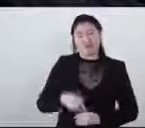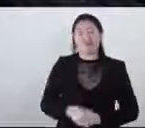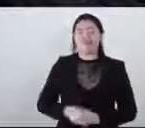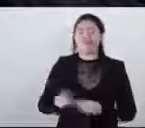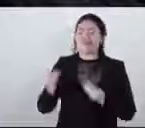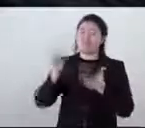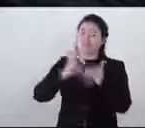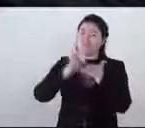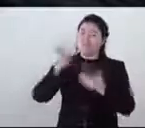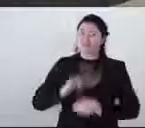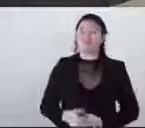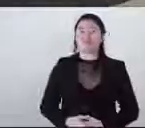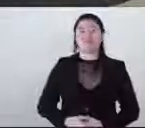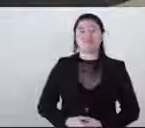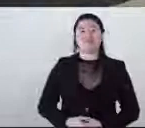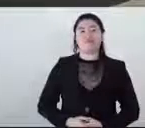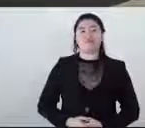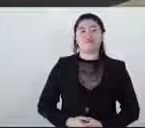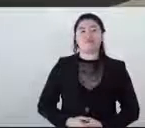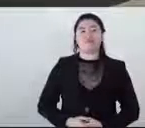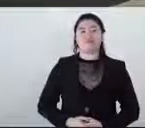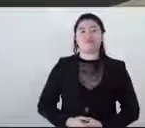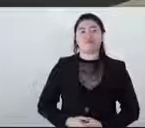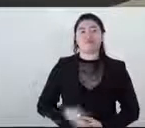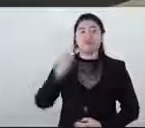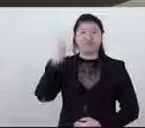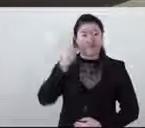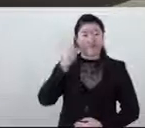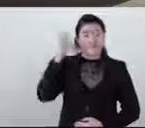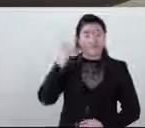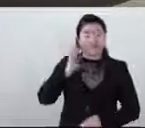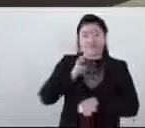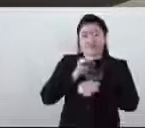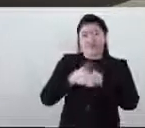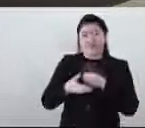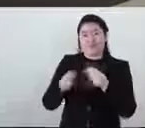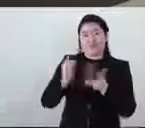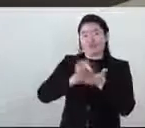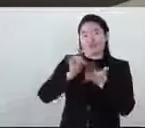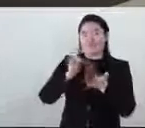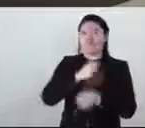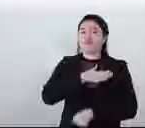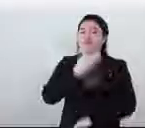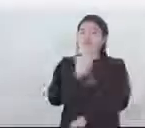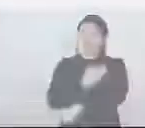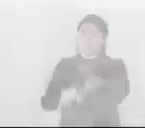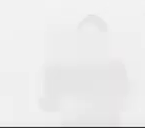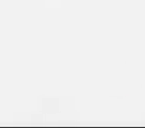Muchas gracias. Concluimos conferencia de prensa. Muchas gracias. Buenas tardes.